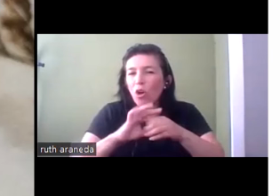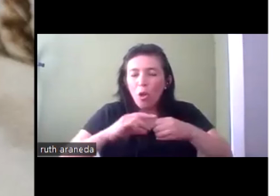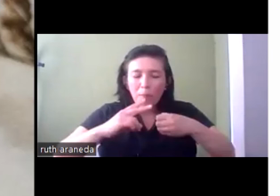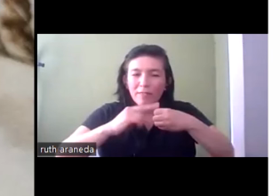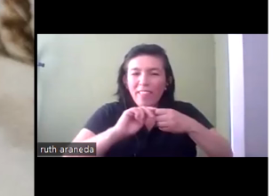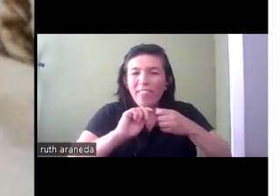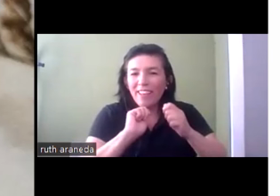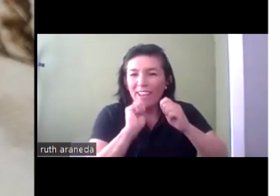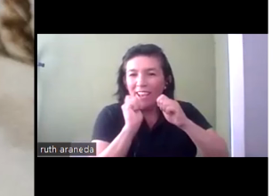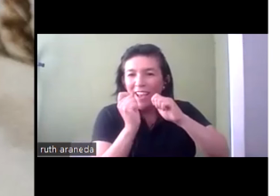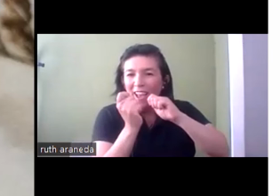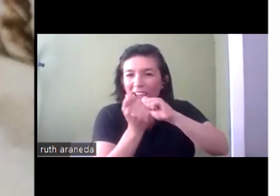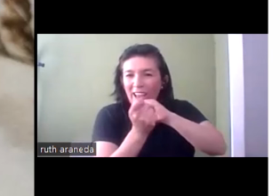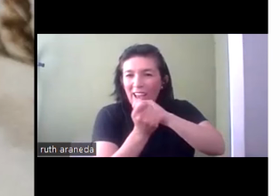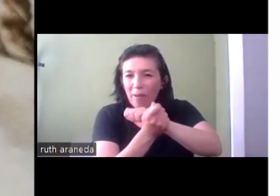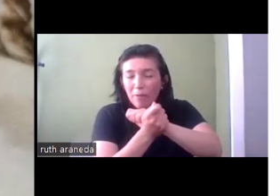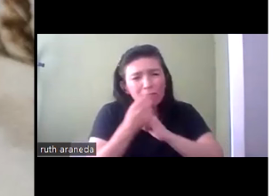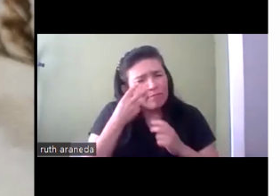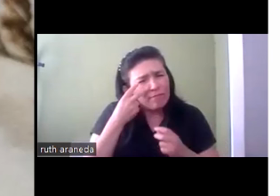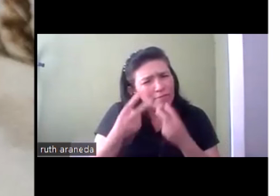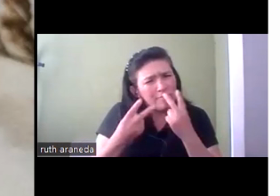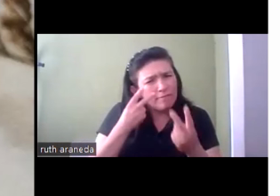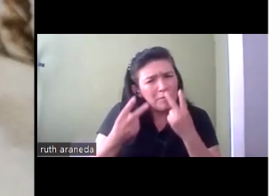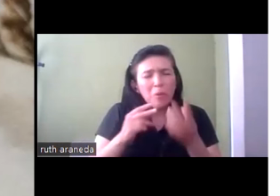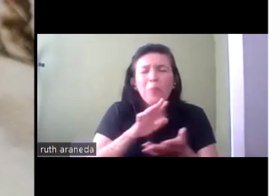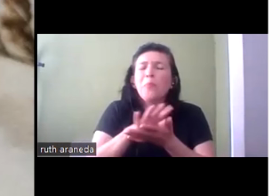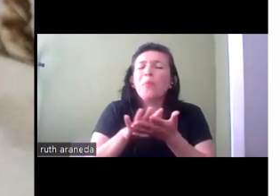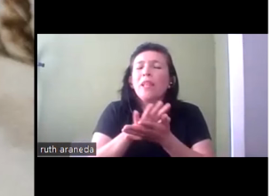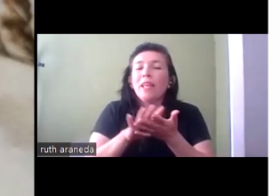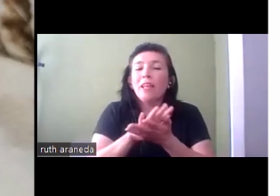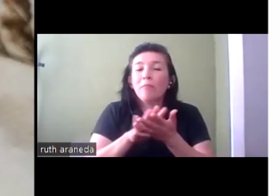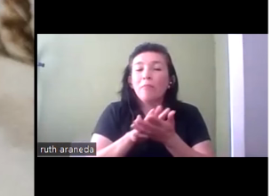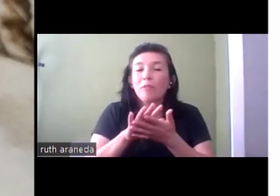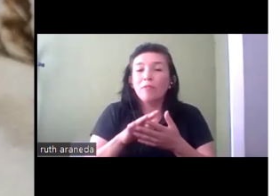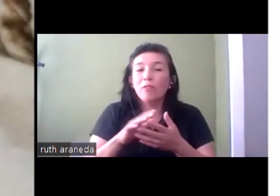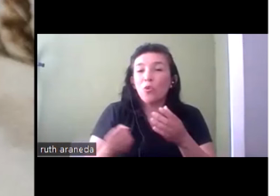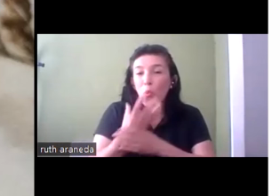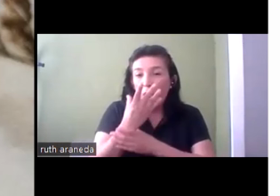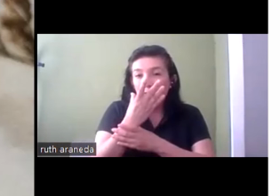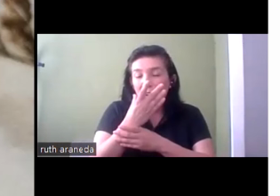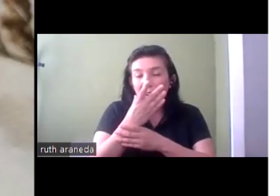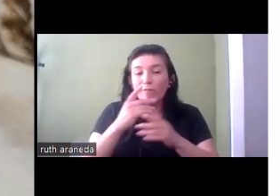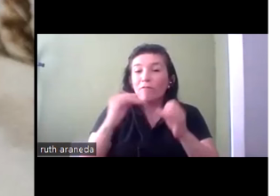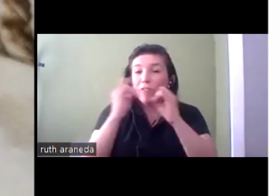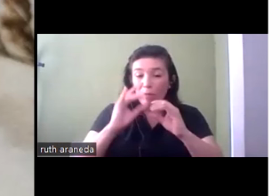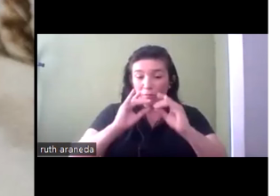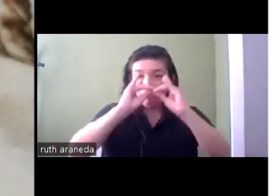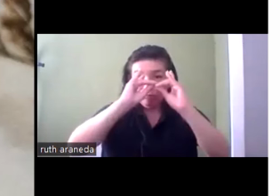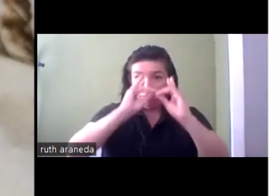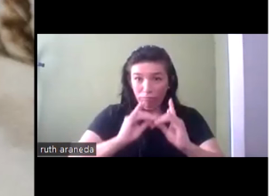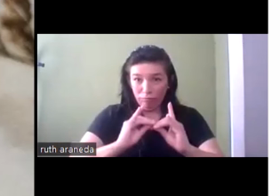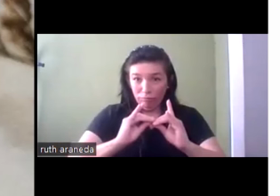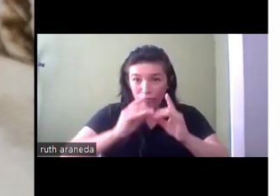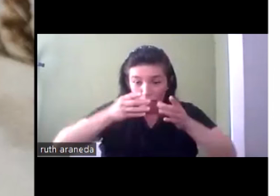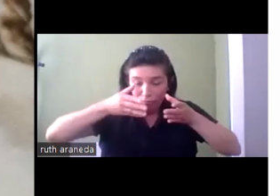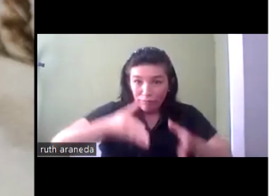transición, donde y es posible observar la aparición, por ejemplo, de nuevos patrones funerarios respecto a lo que se observaba, digamos, en el estilo